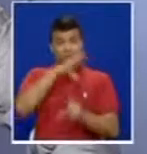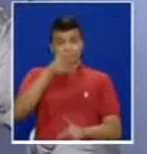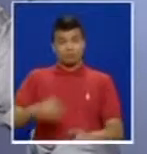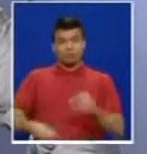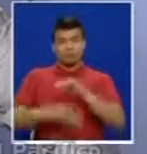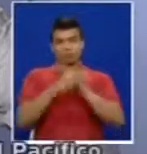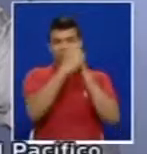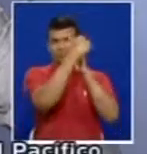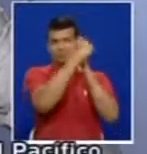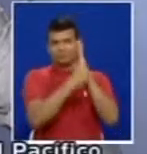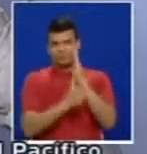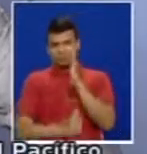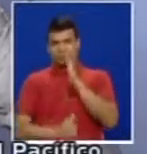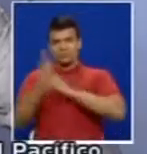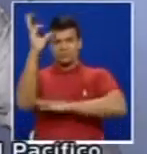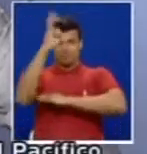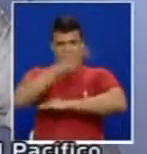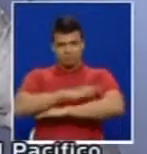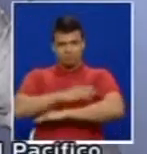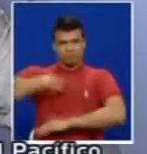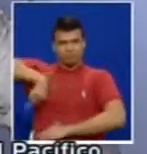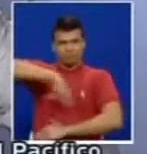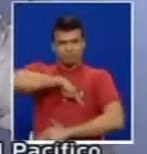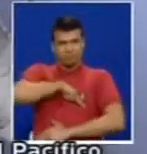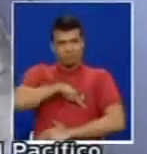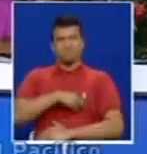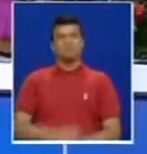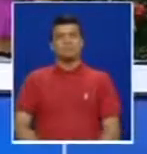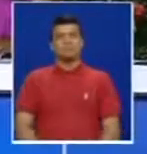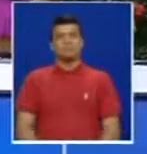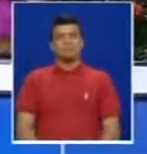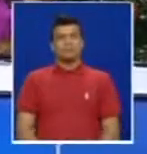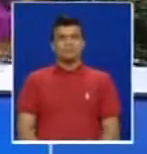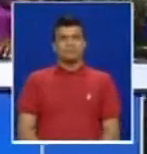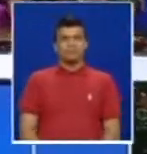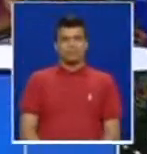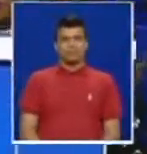Pacífico, continúen con la programación de nuestro canal Telepacífico.